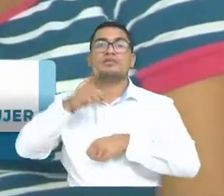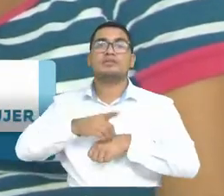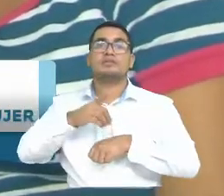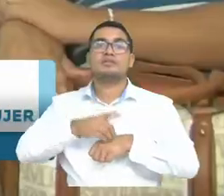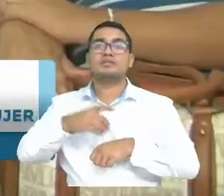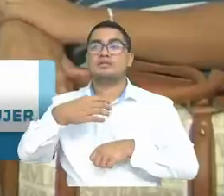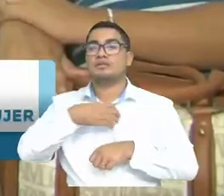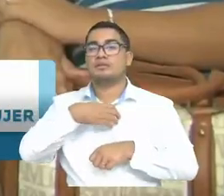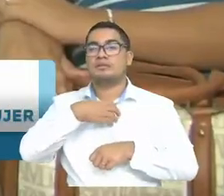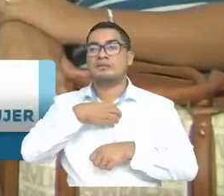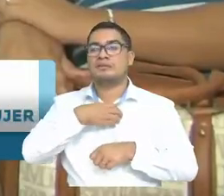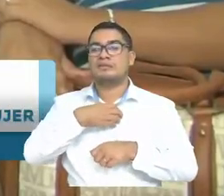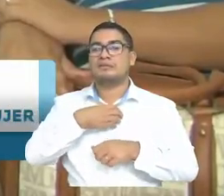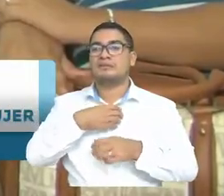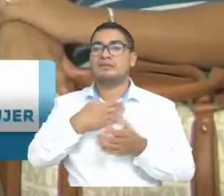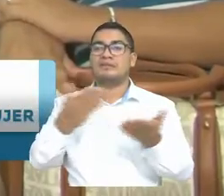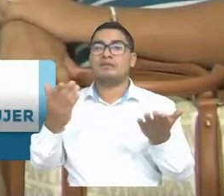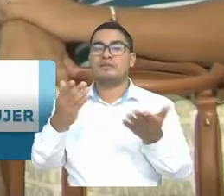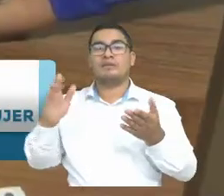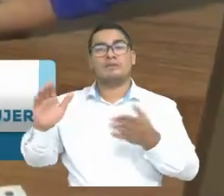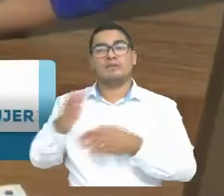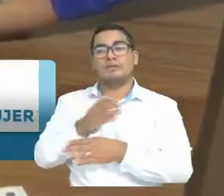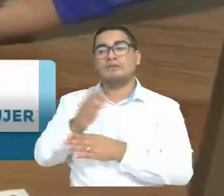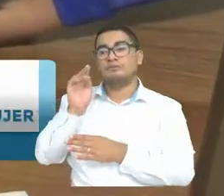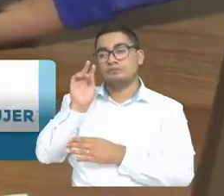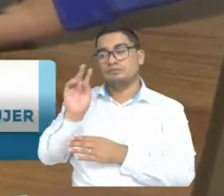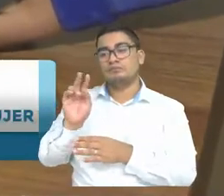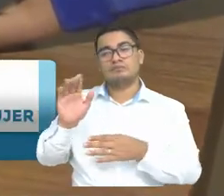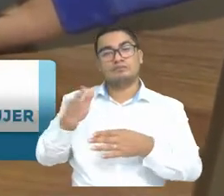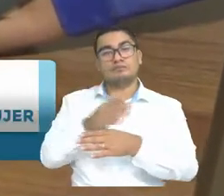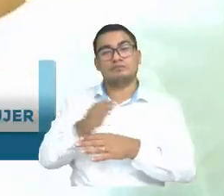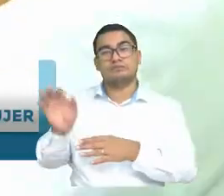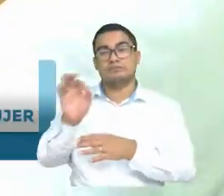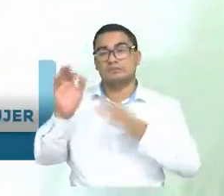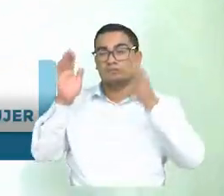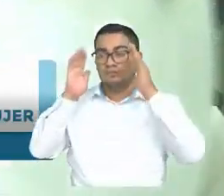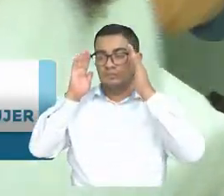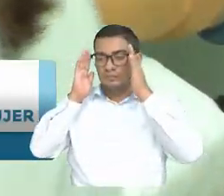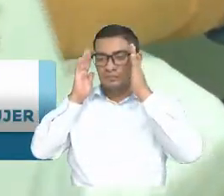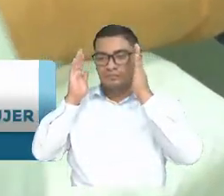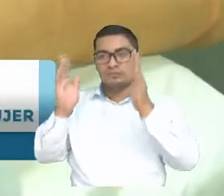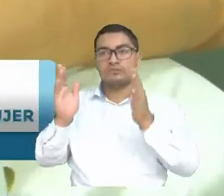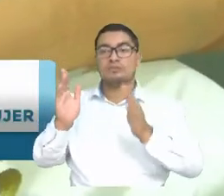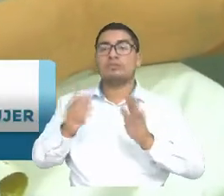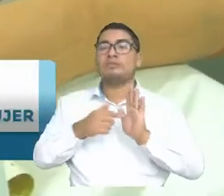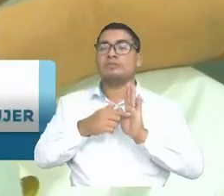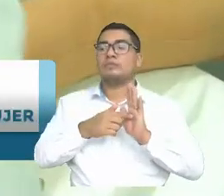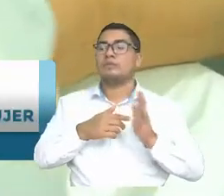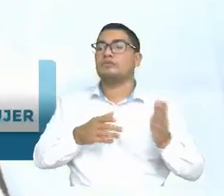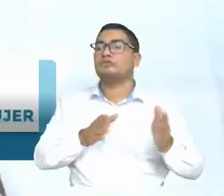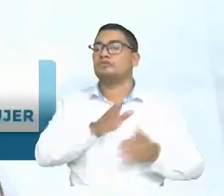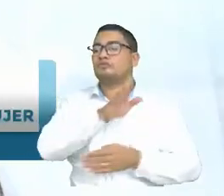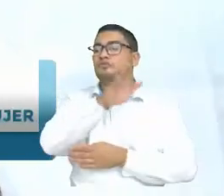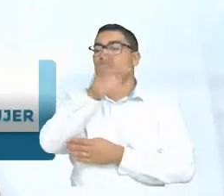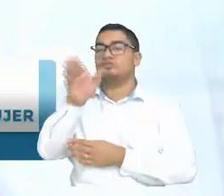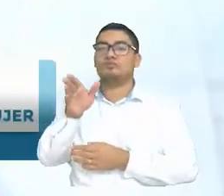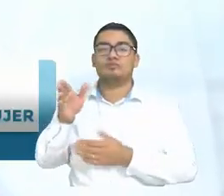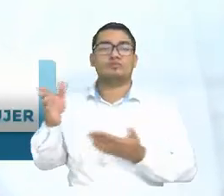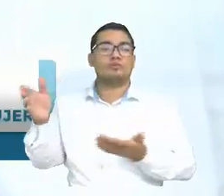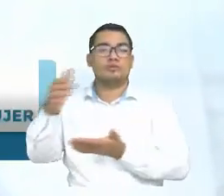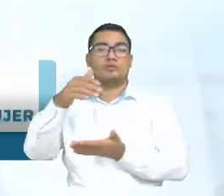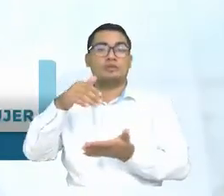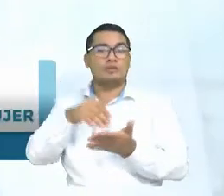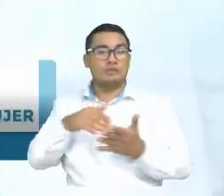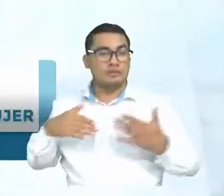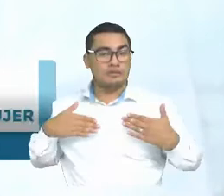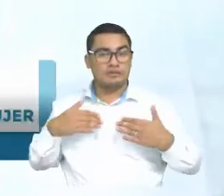¿verdad? Esto tiene que ver según los niveles de atención, ¿verdad? Uh-huh. Porque si ella llega a una unidad de salud, de atención primaria, en todo caso el